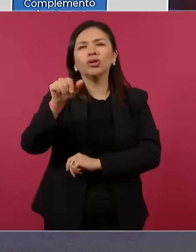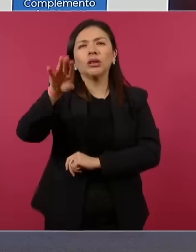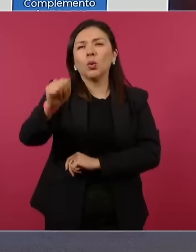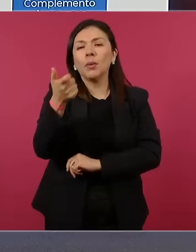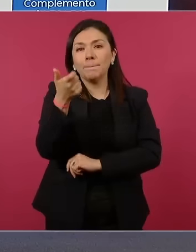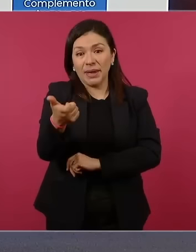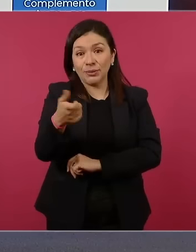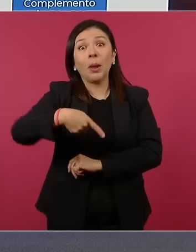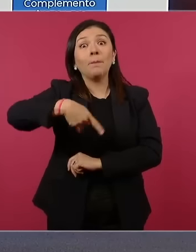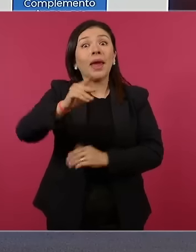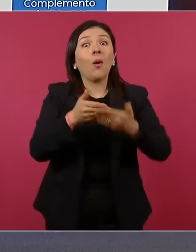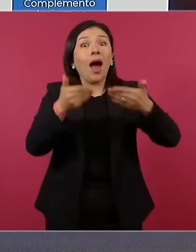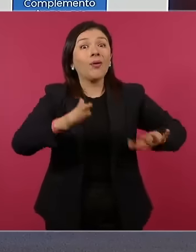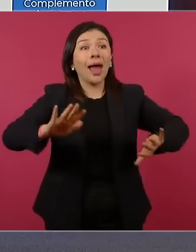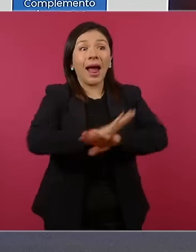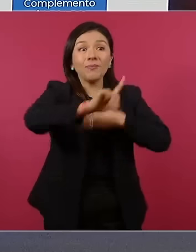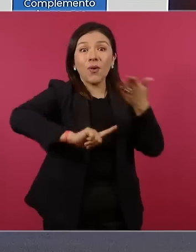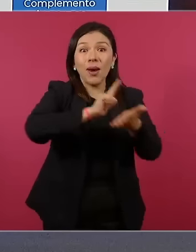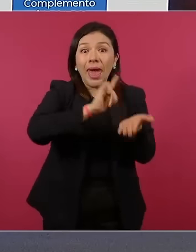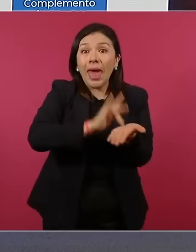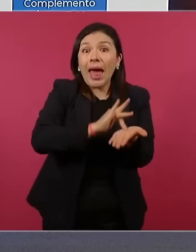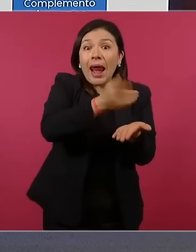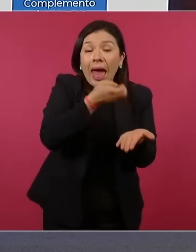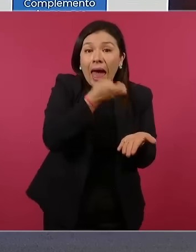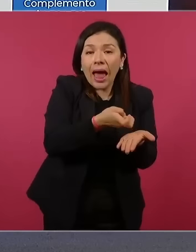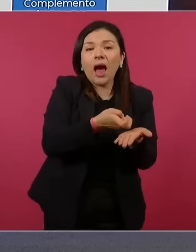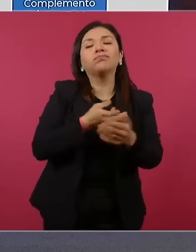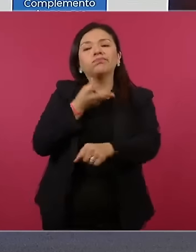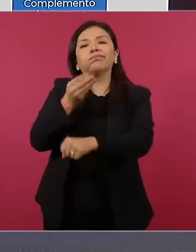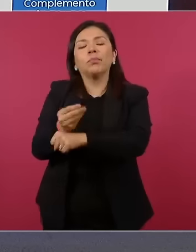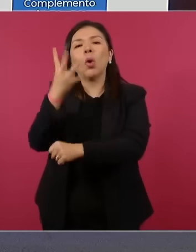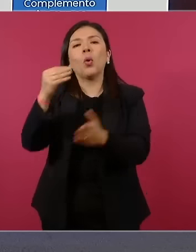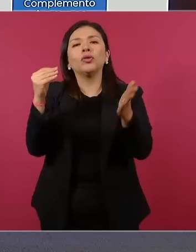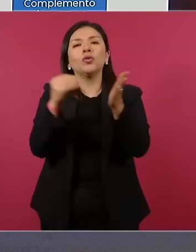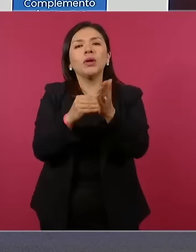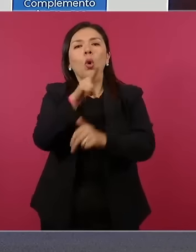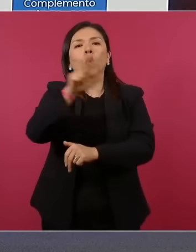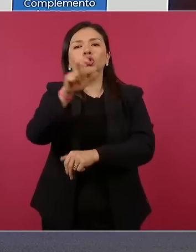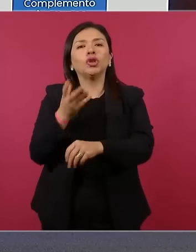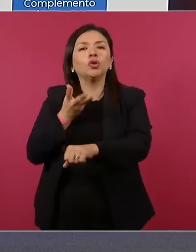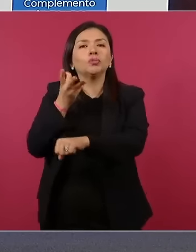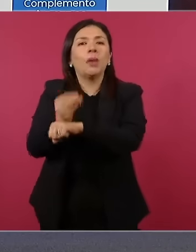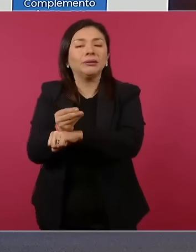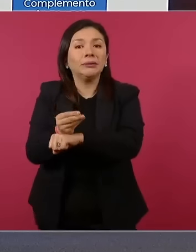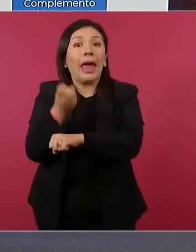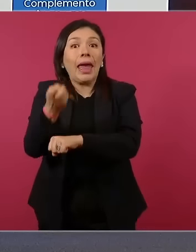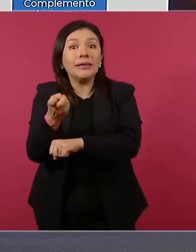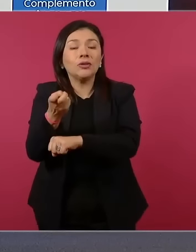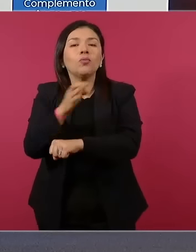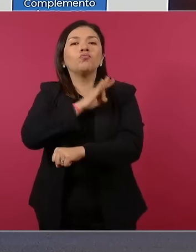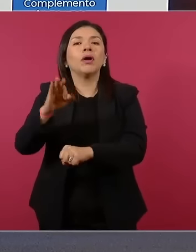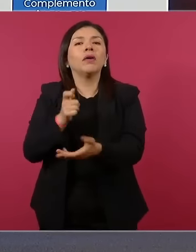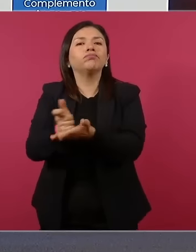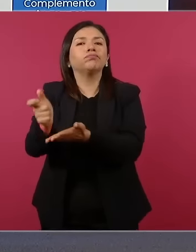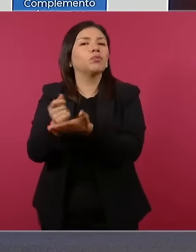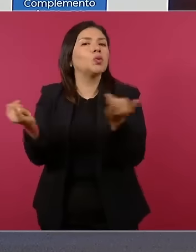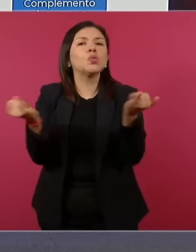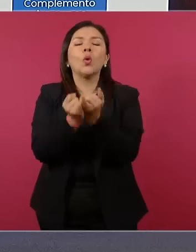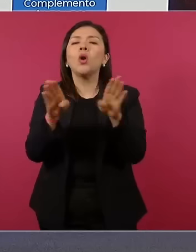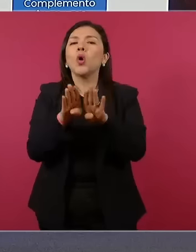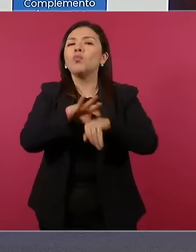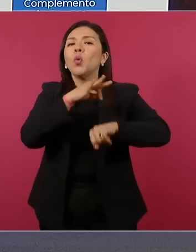7,489 pesos, pero gracias a la reforma recibirá un complemento de 4,800 pesos, con lo que alcanzaría una pensión equivalente